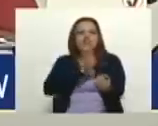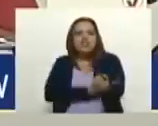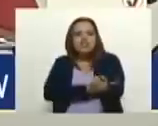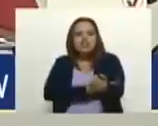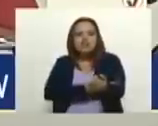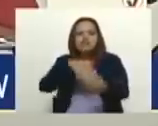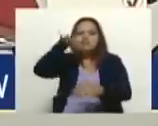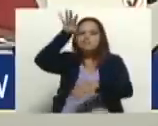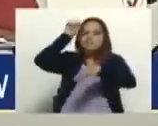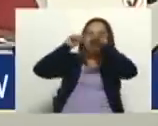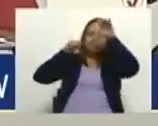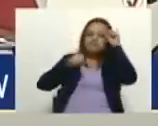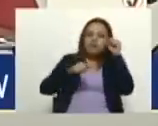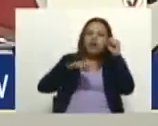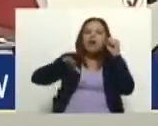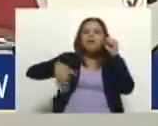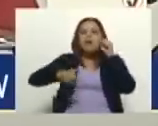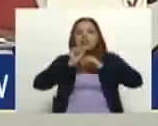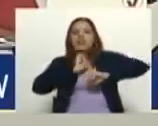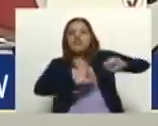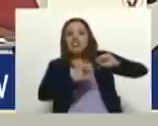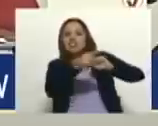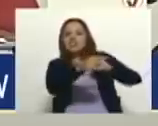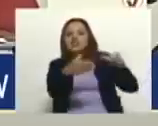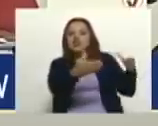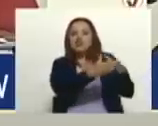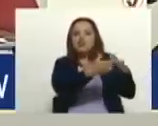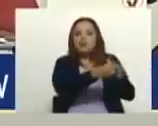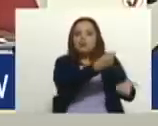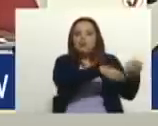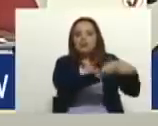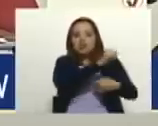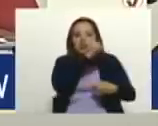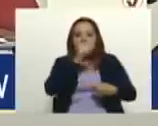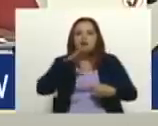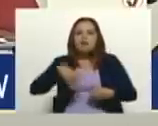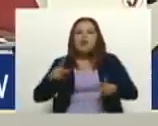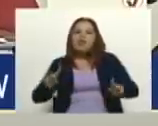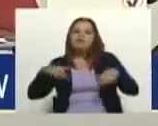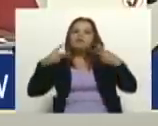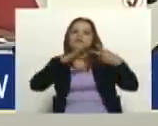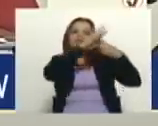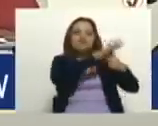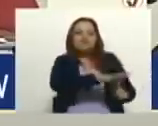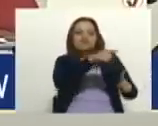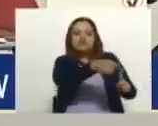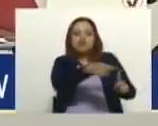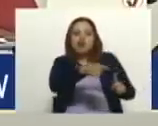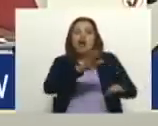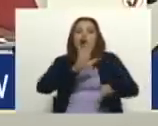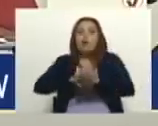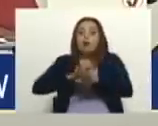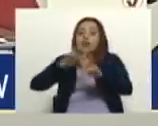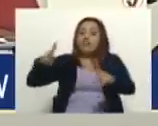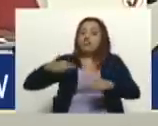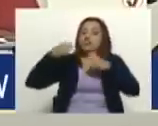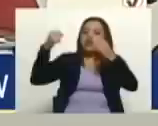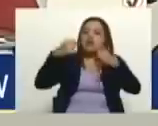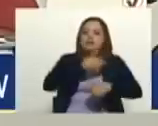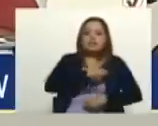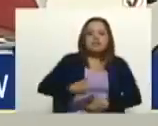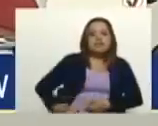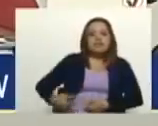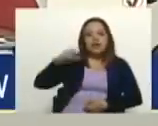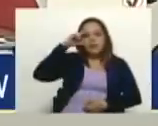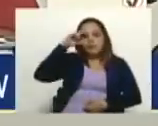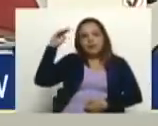sabiduría para enfrentar estos grupos y que salga airoso. Porque una victoria del presidente Petro ante estos grupos de